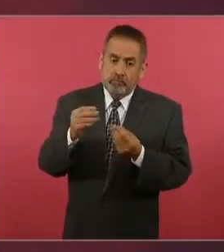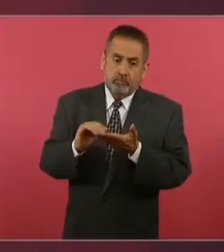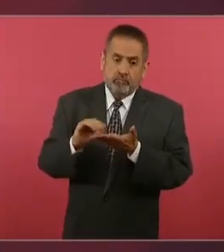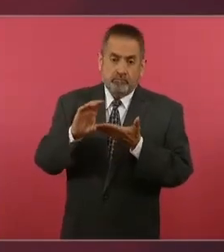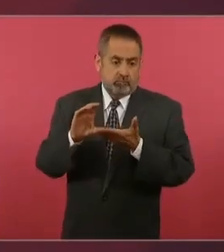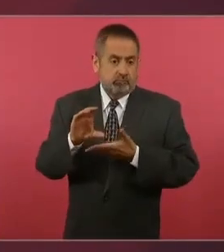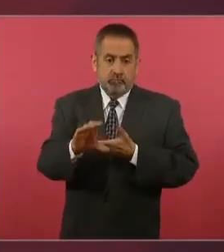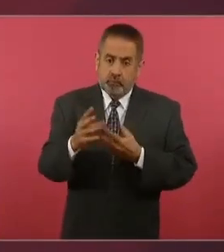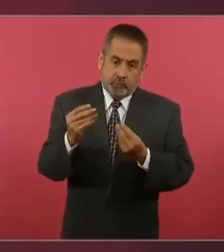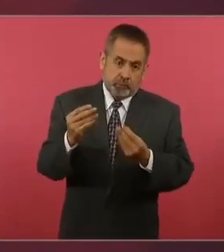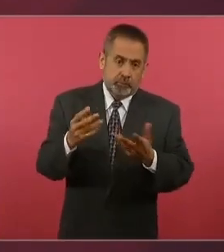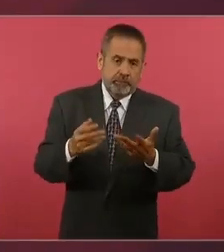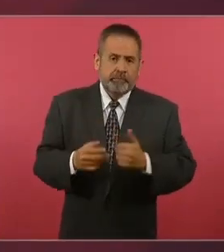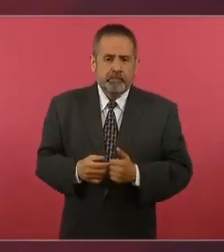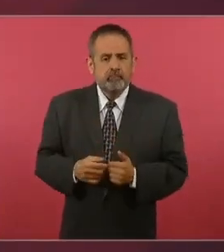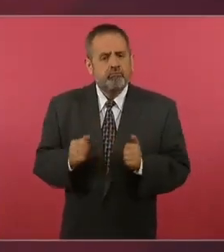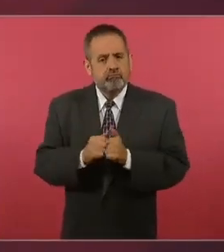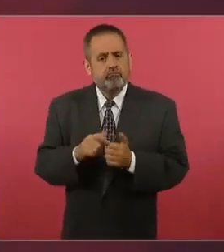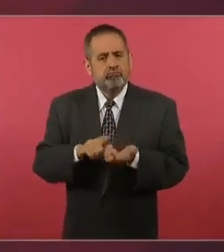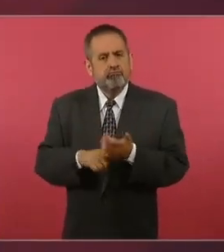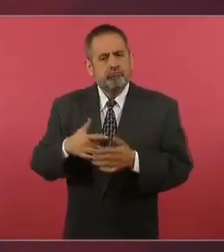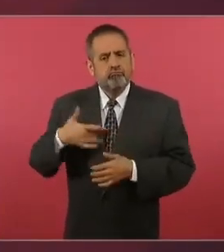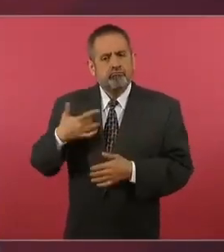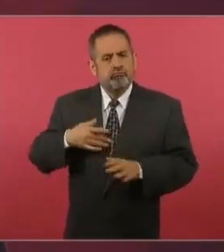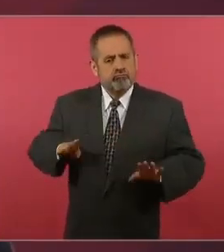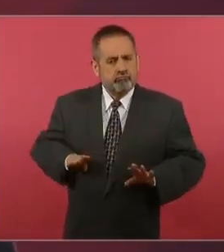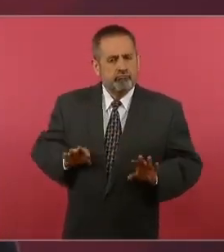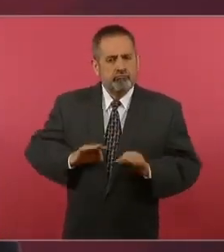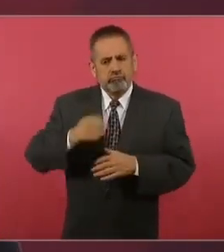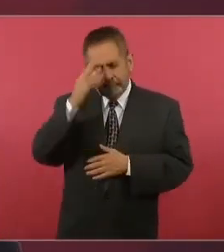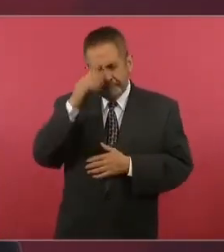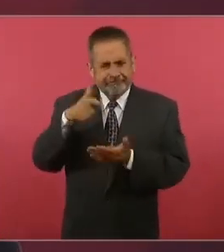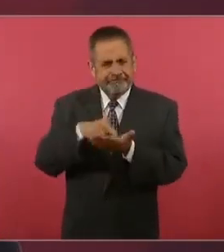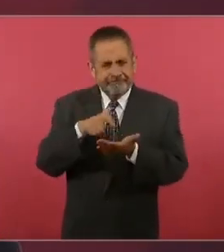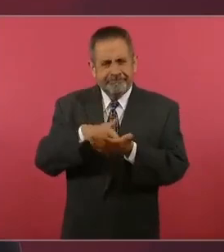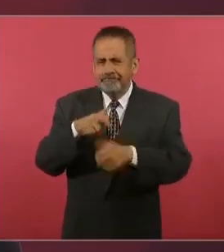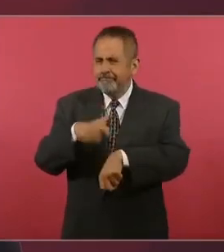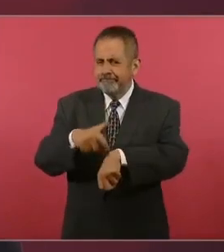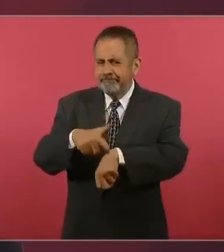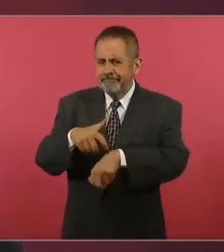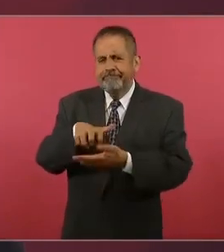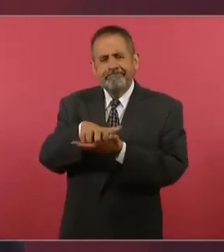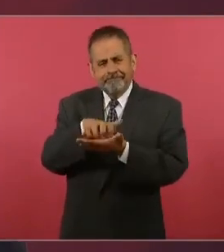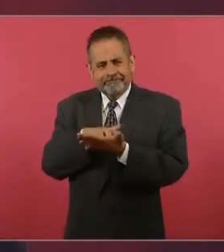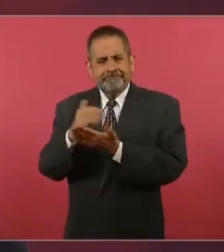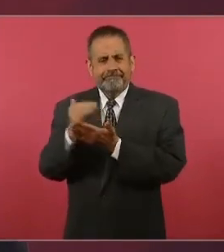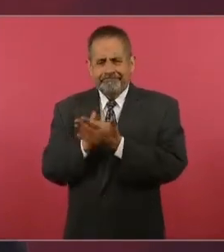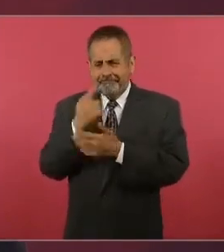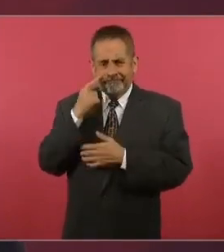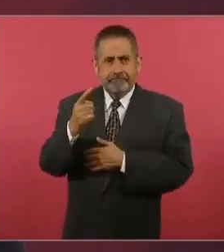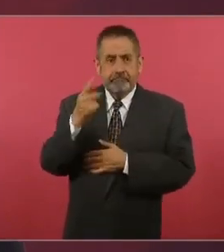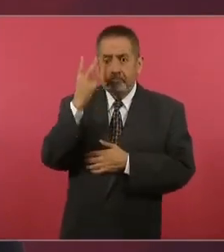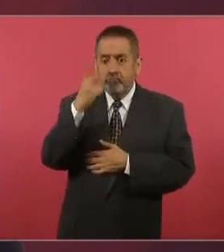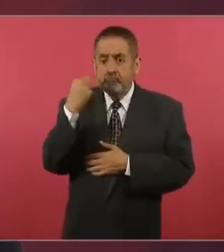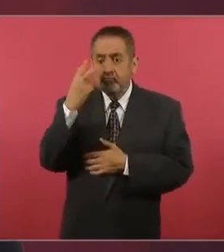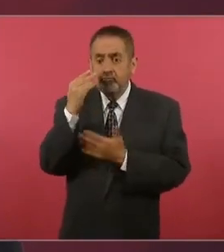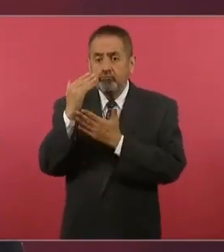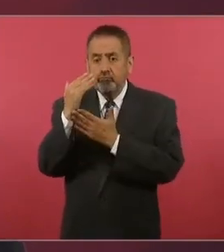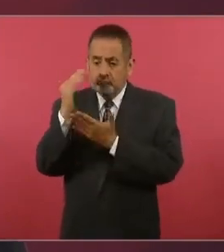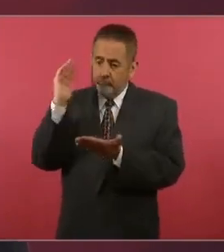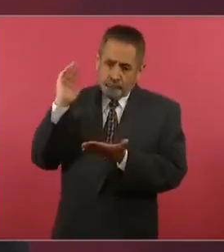importante y con un beneficio alto en cuanto a la disminución de tiempos, ¿no? Como lo veíamos de prácticamente 2 horas